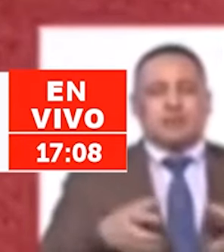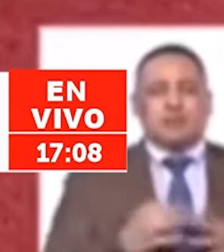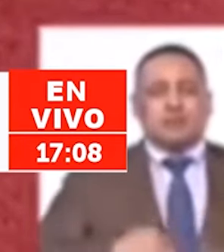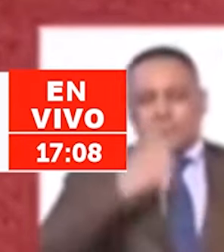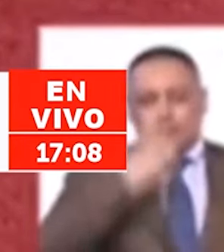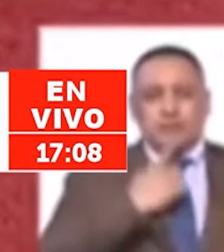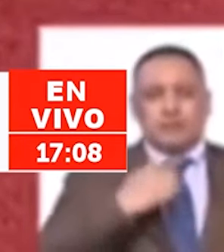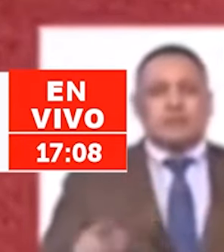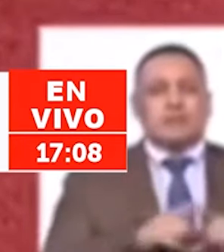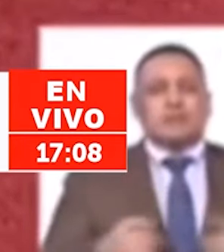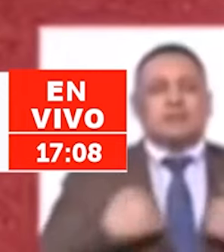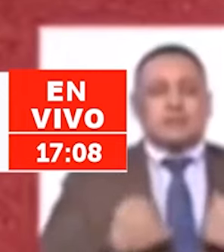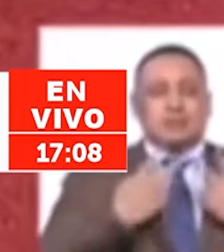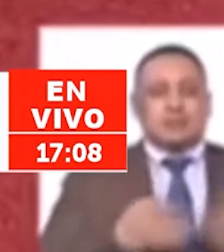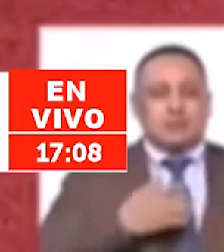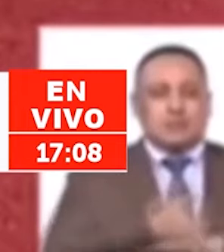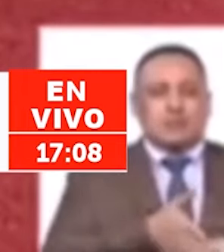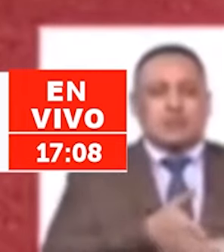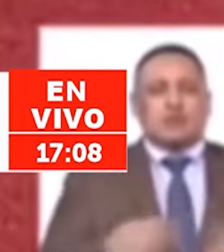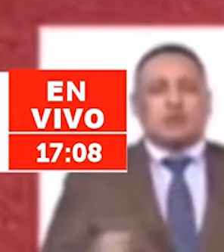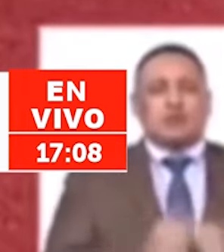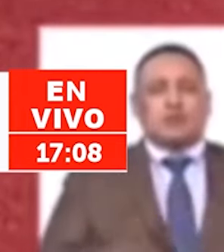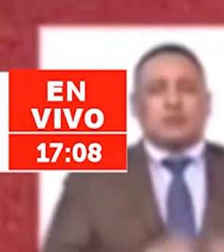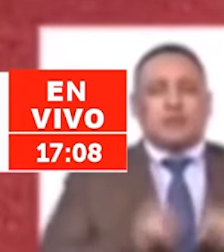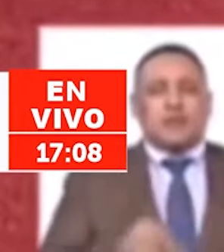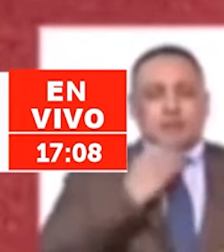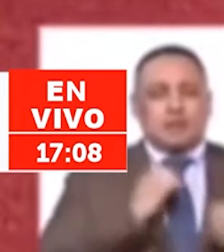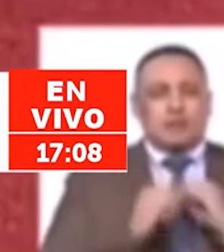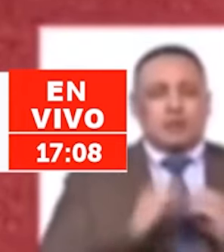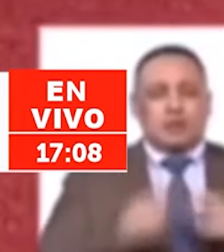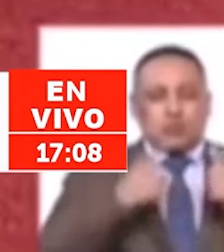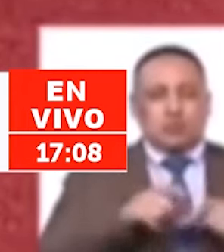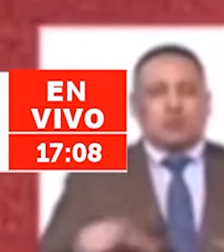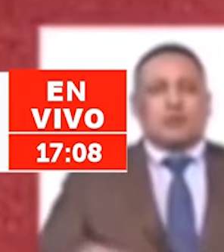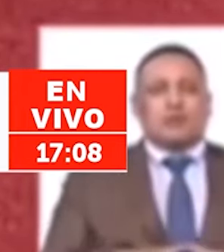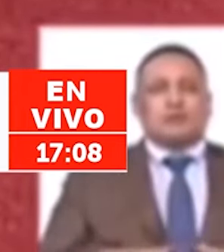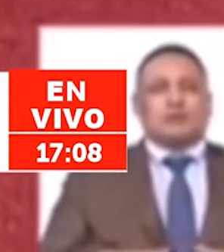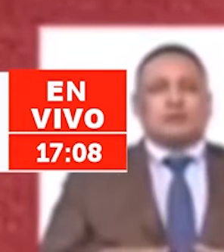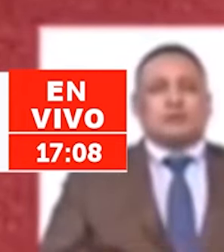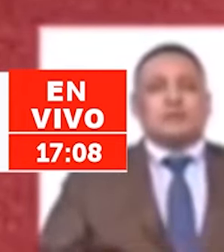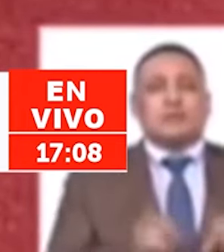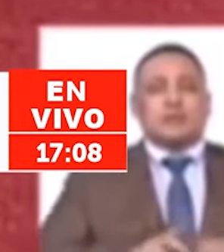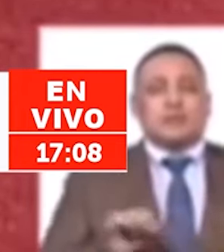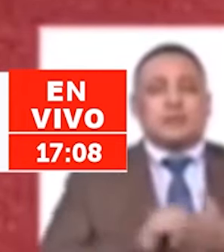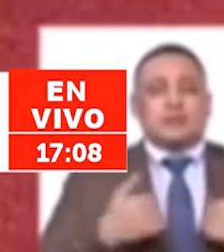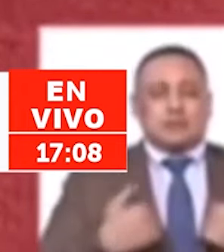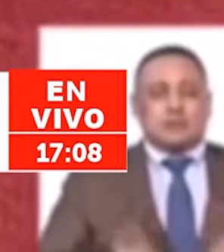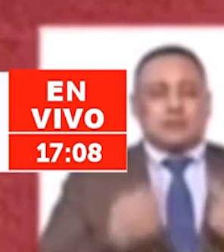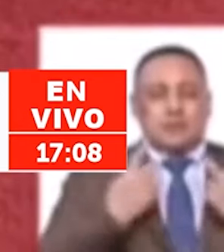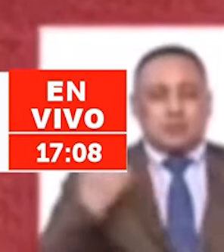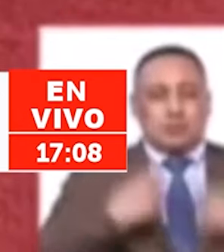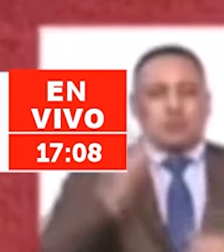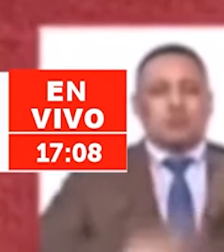perfil y contempla una intervención para mejorar la seguridad del recinto penitenciario. Además,